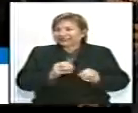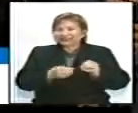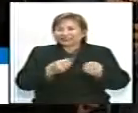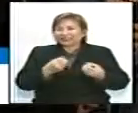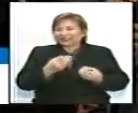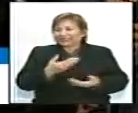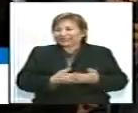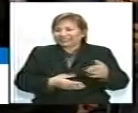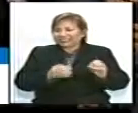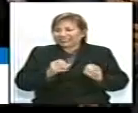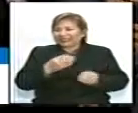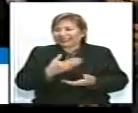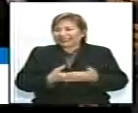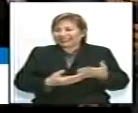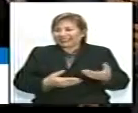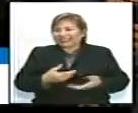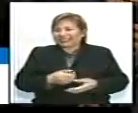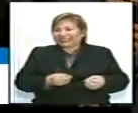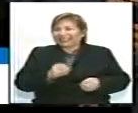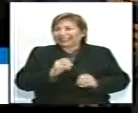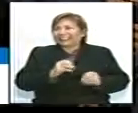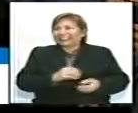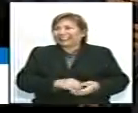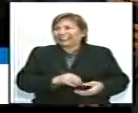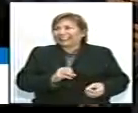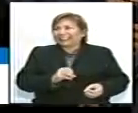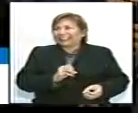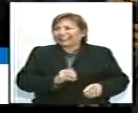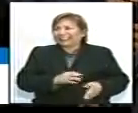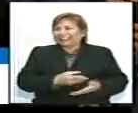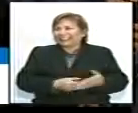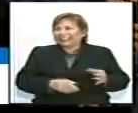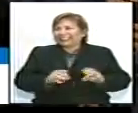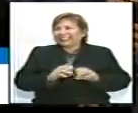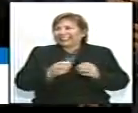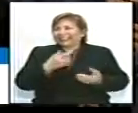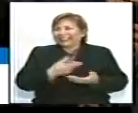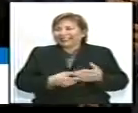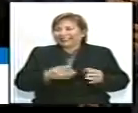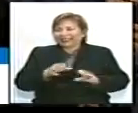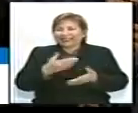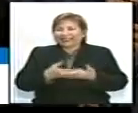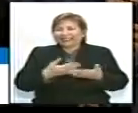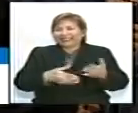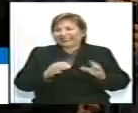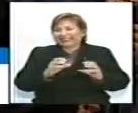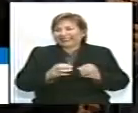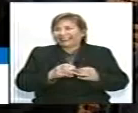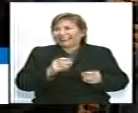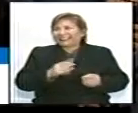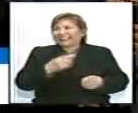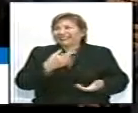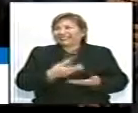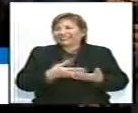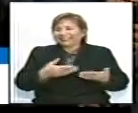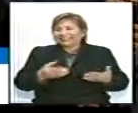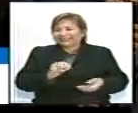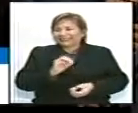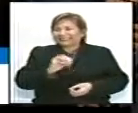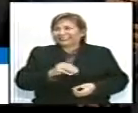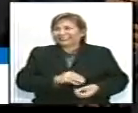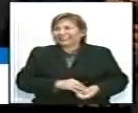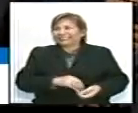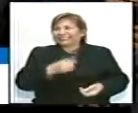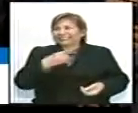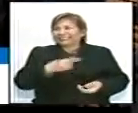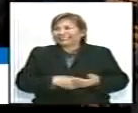podremos darle alternativas de solución. Si bien esa no es exactamente la función de la Contraloría, creo que el aporte